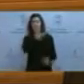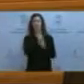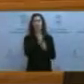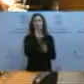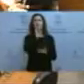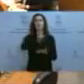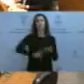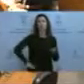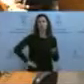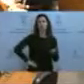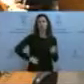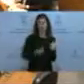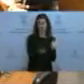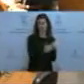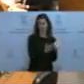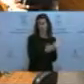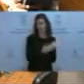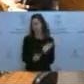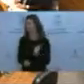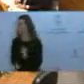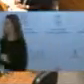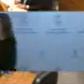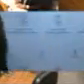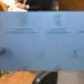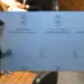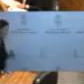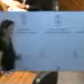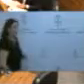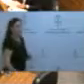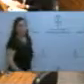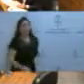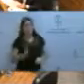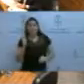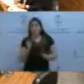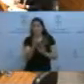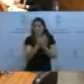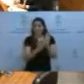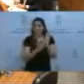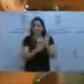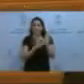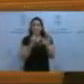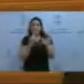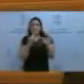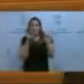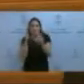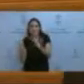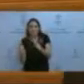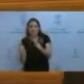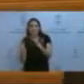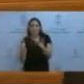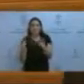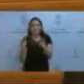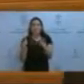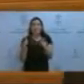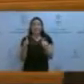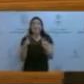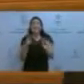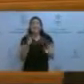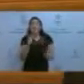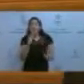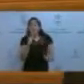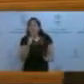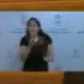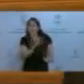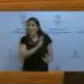ese dictamen dice cosas y recoge recomendaciones y recoge indicaciones que a día de hoy aún están sin